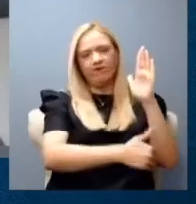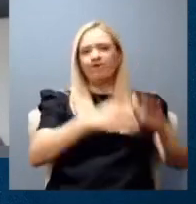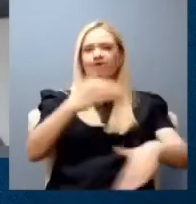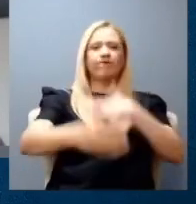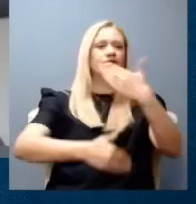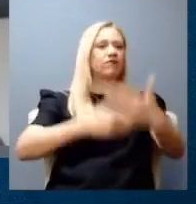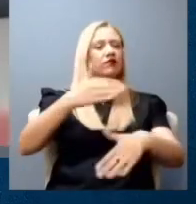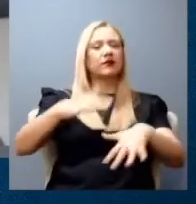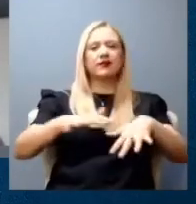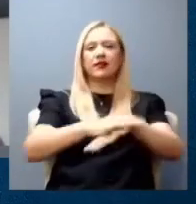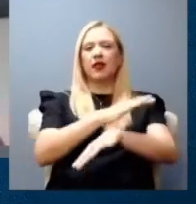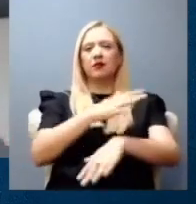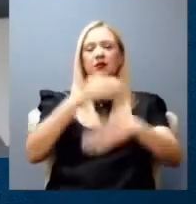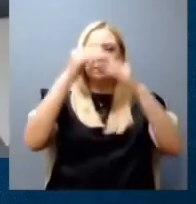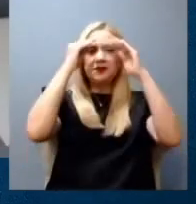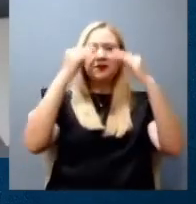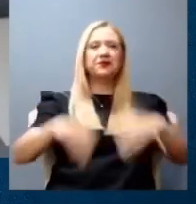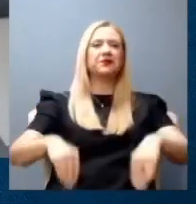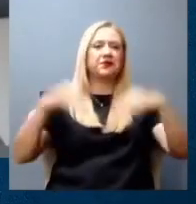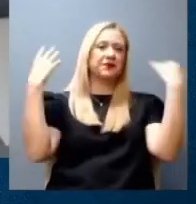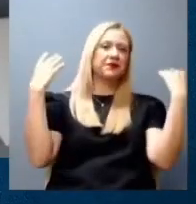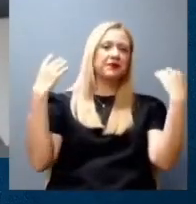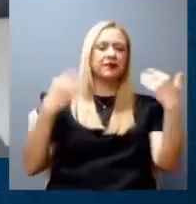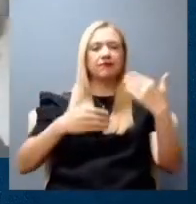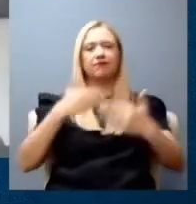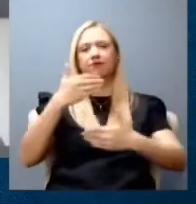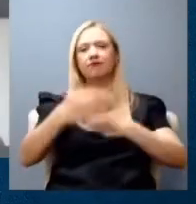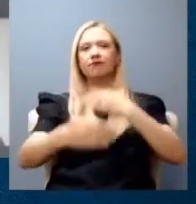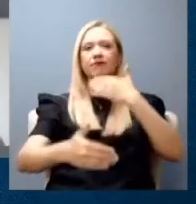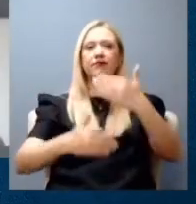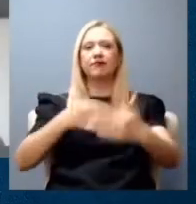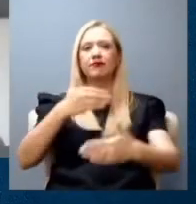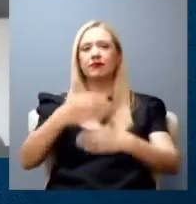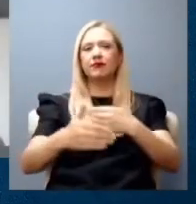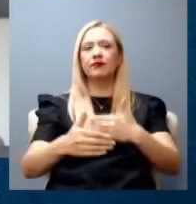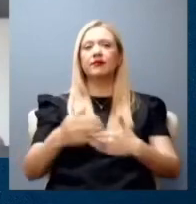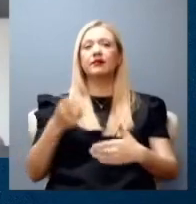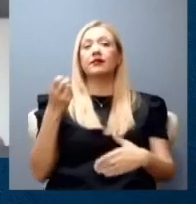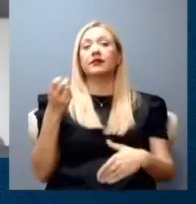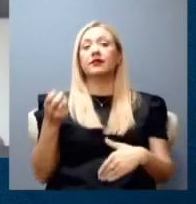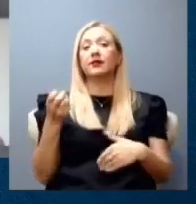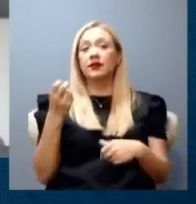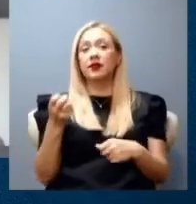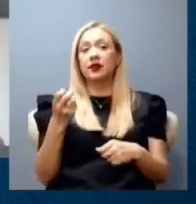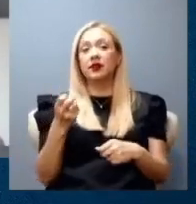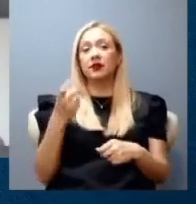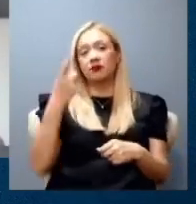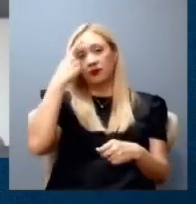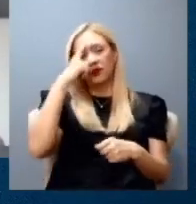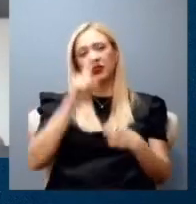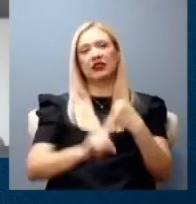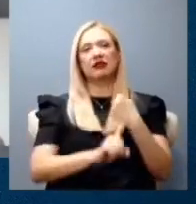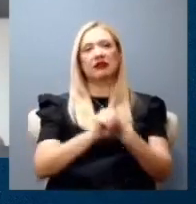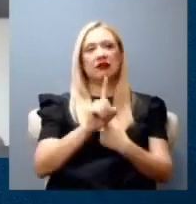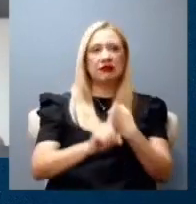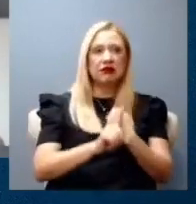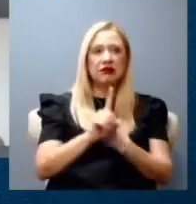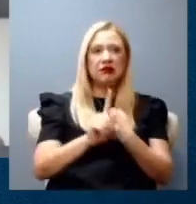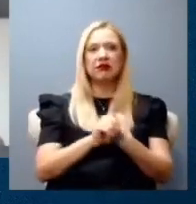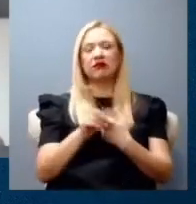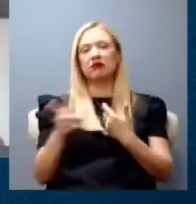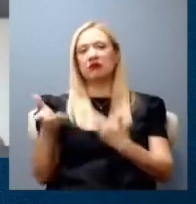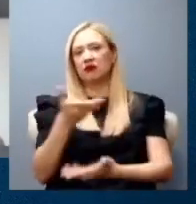transición y en la transformación de las condiciones que habían dado origen, digamos, a los conflictos o a las